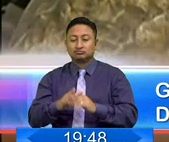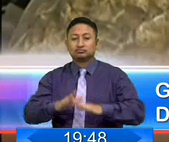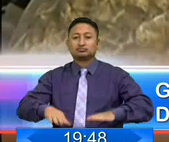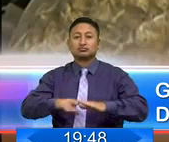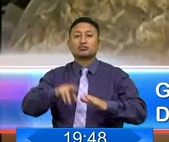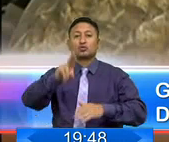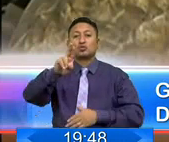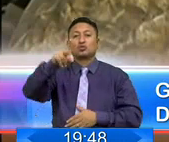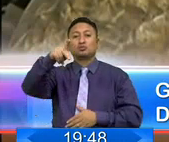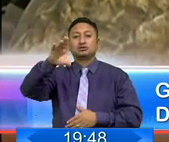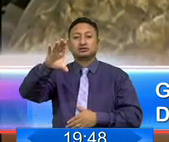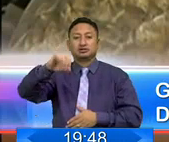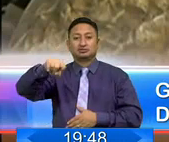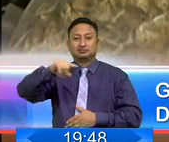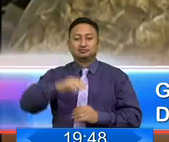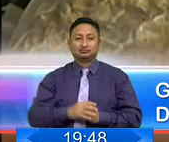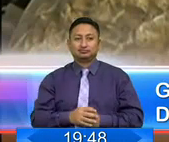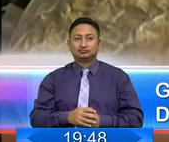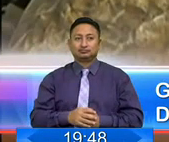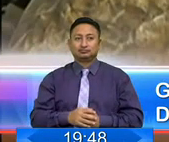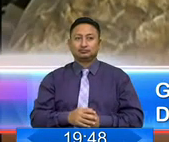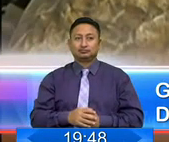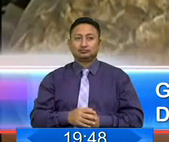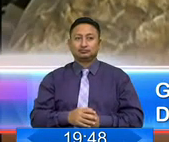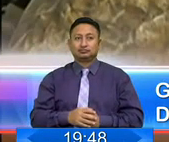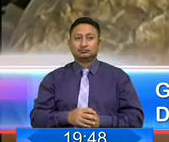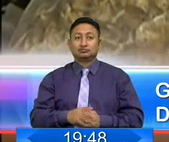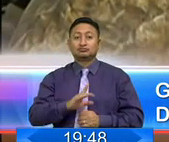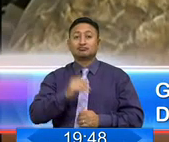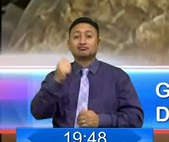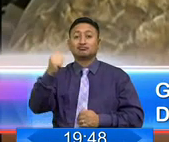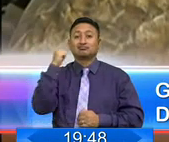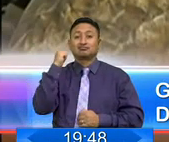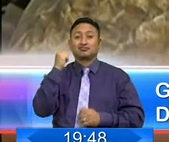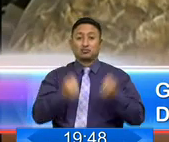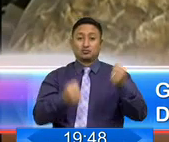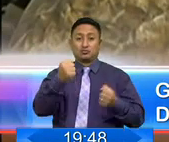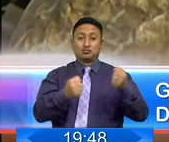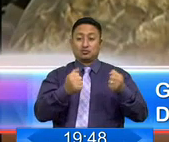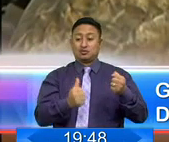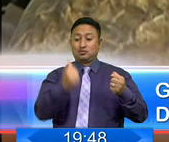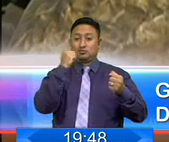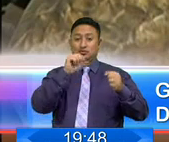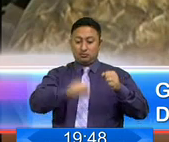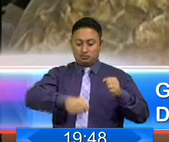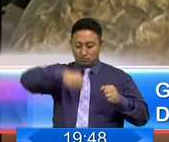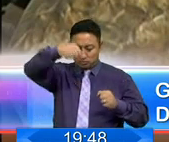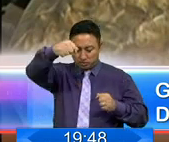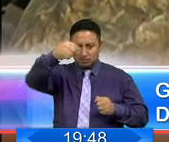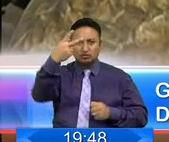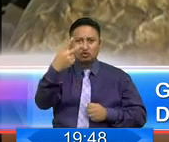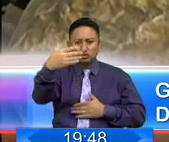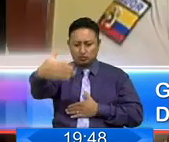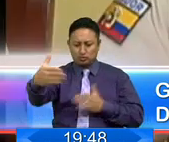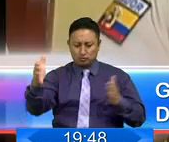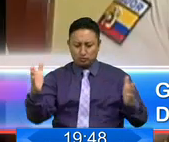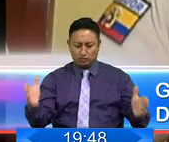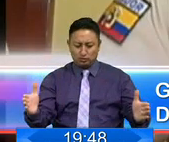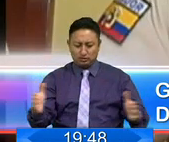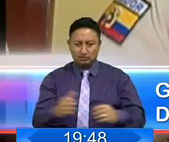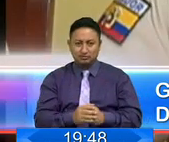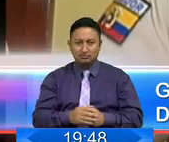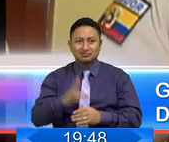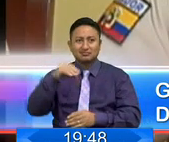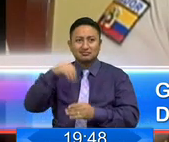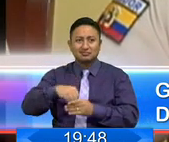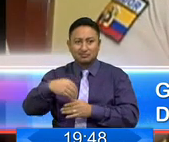VC del sector. De la cajuela, dos cartones en su interior con unos paquetes